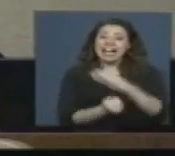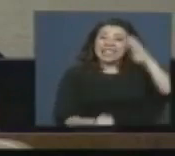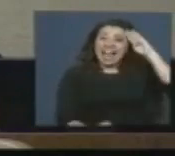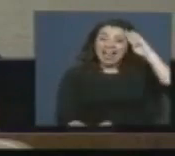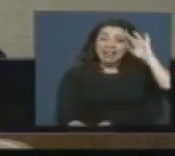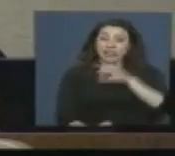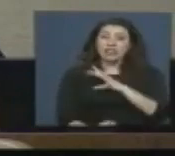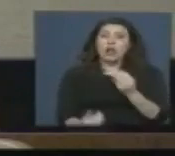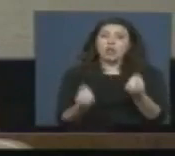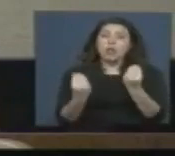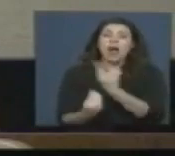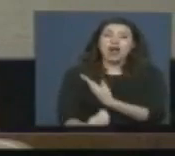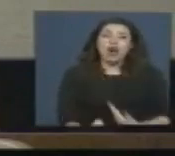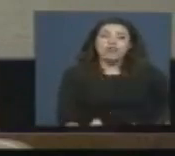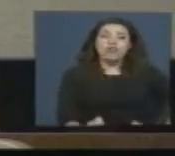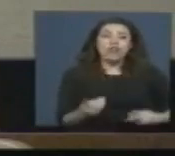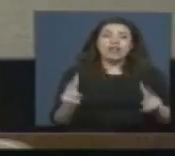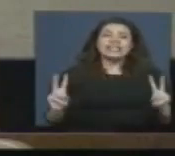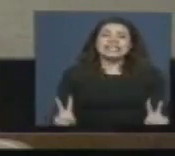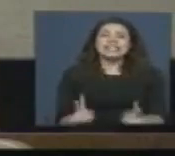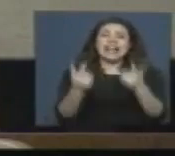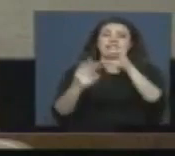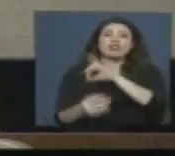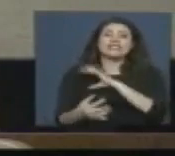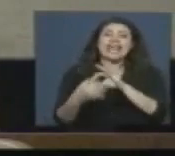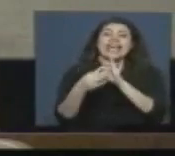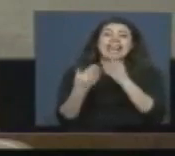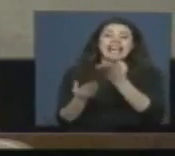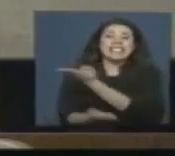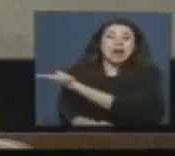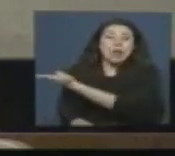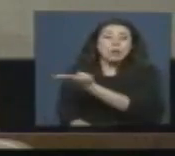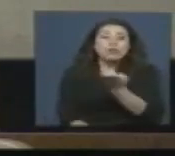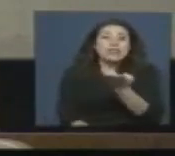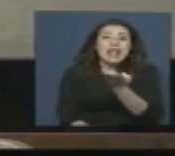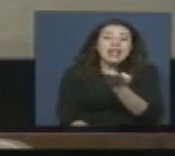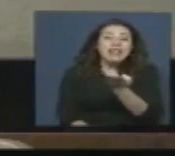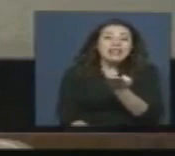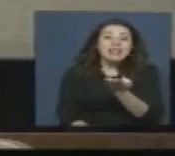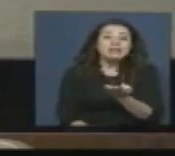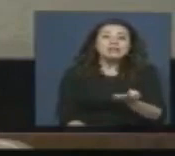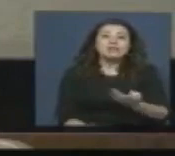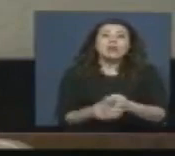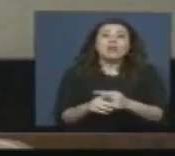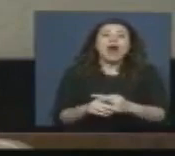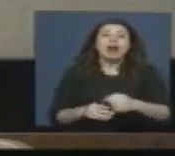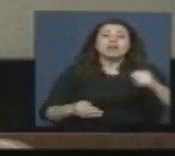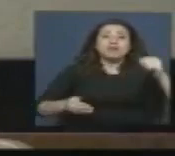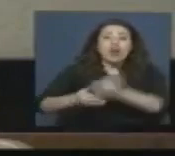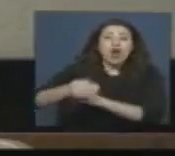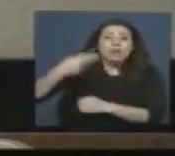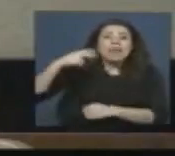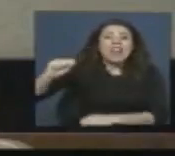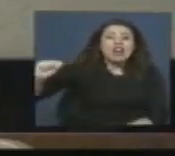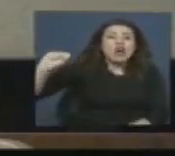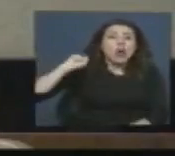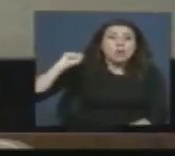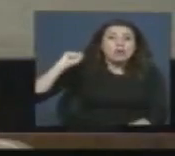un gran gobierno y que salvó a Chile precisamente de ustedes, de una dictadura comunista, de ustedes lo